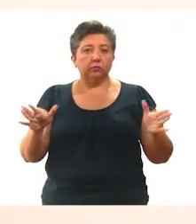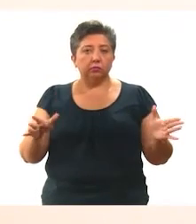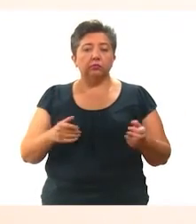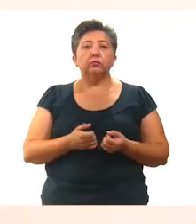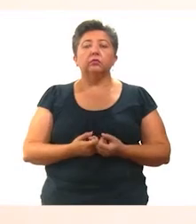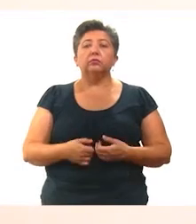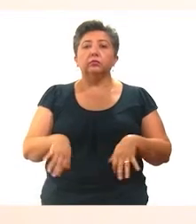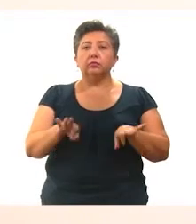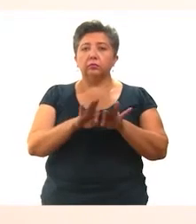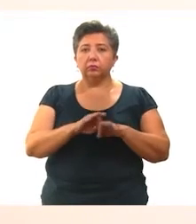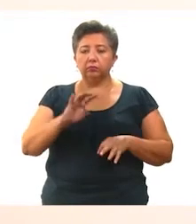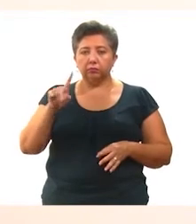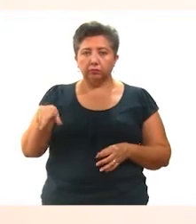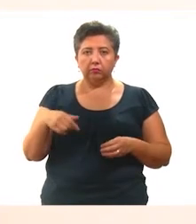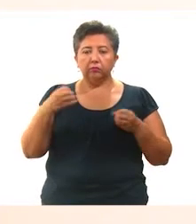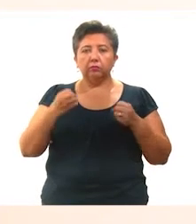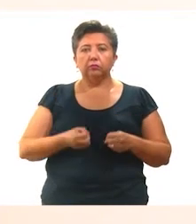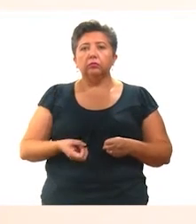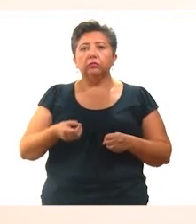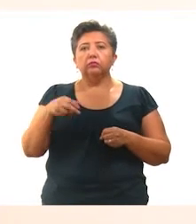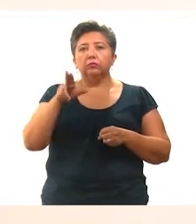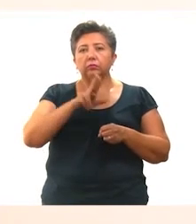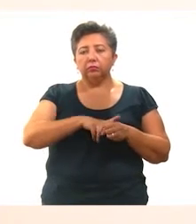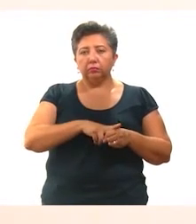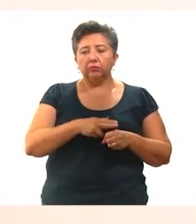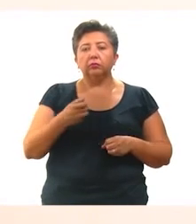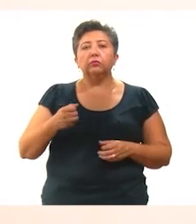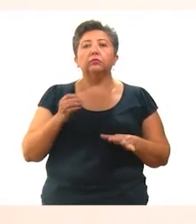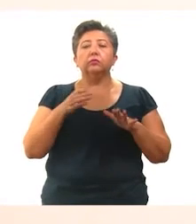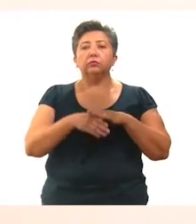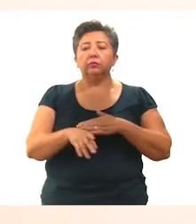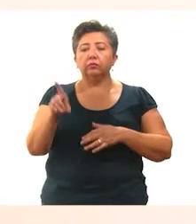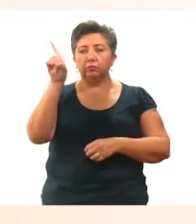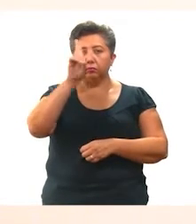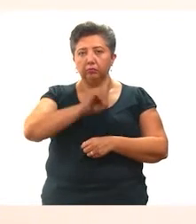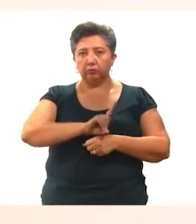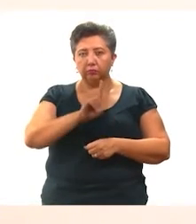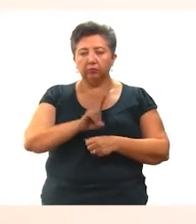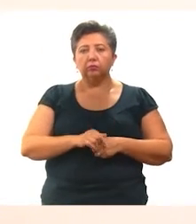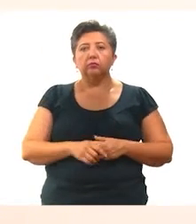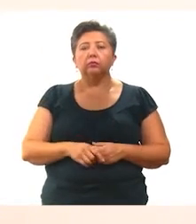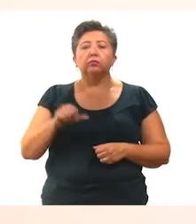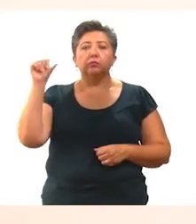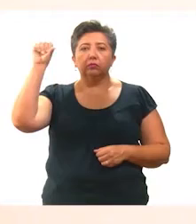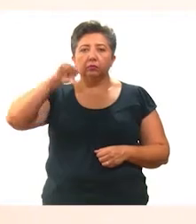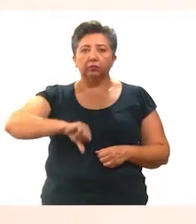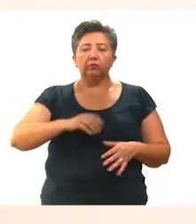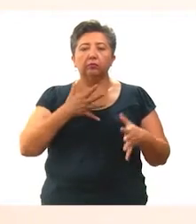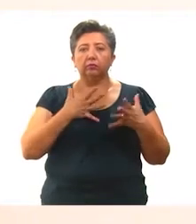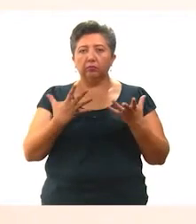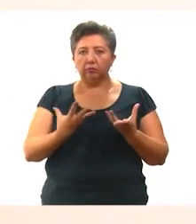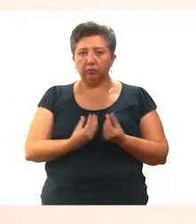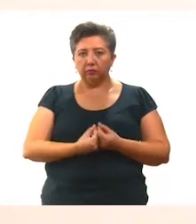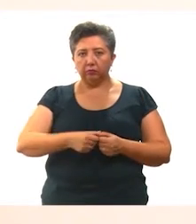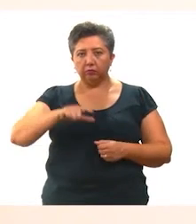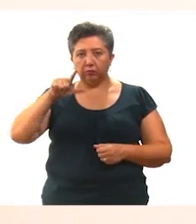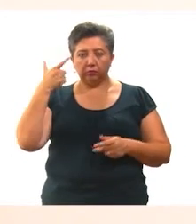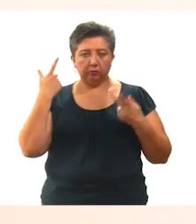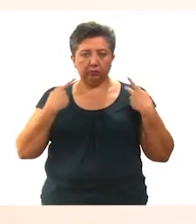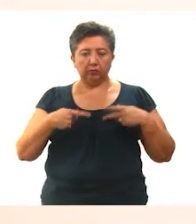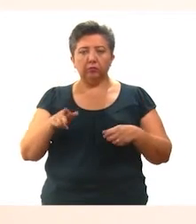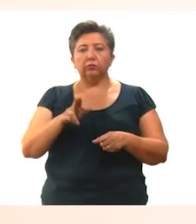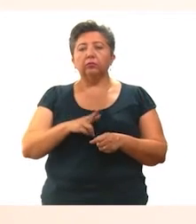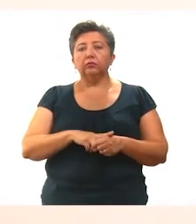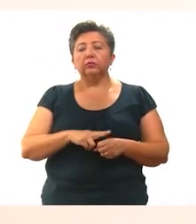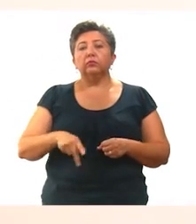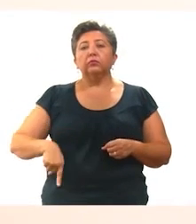93%, y chiltulak ale mako soku kojantalo, su chukikshan, 109.587 juntulul. Beislae, chikpaula